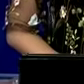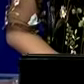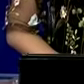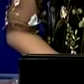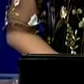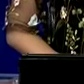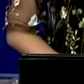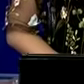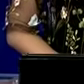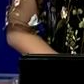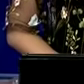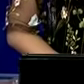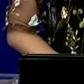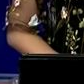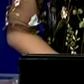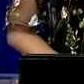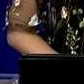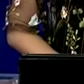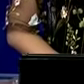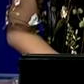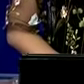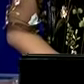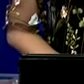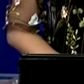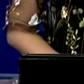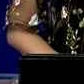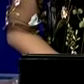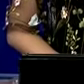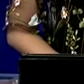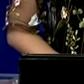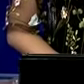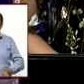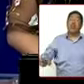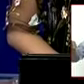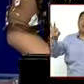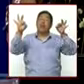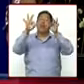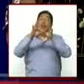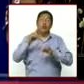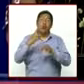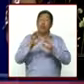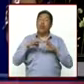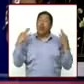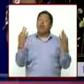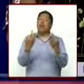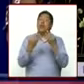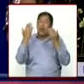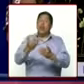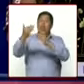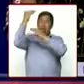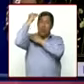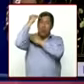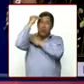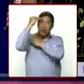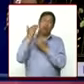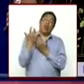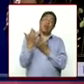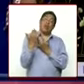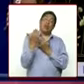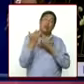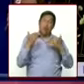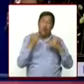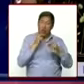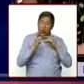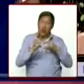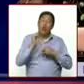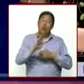¿Cómo están? Muy buenas noches, Denise. Vamos a tener información importantísima para una familia que en Santa Cruz estaba esperando tener